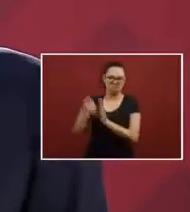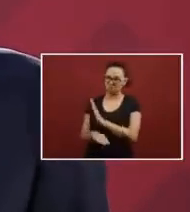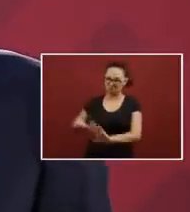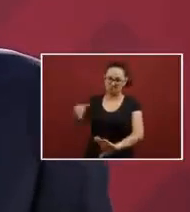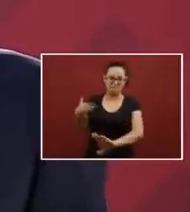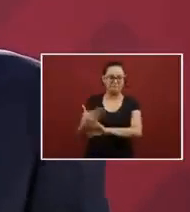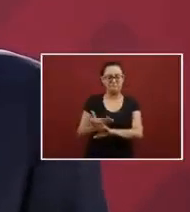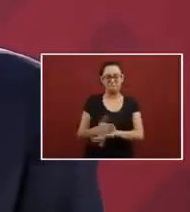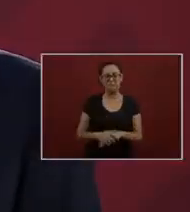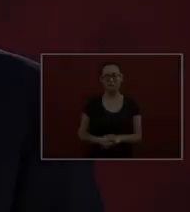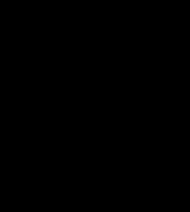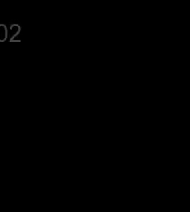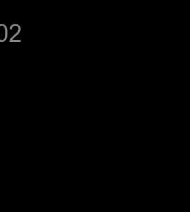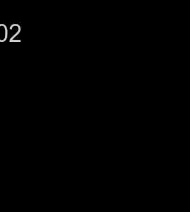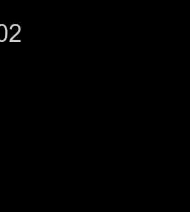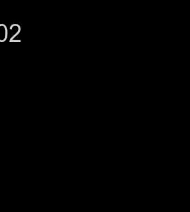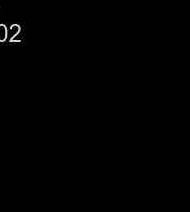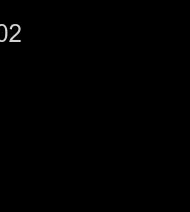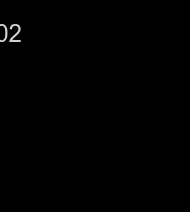yo la vez pasada de los contratos.